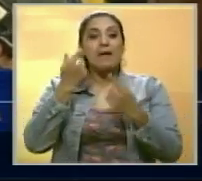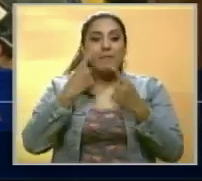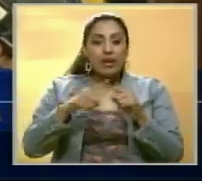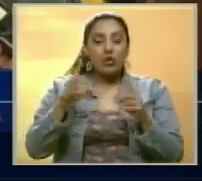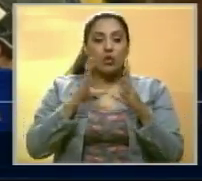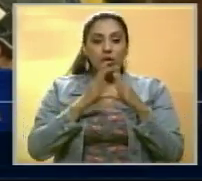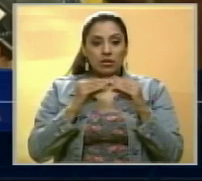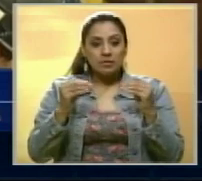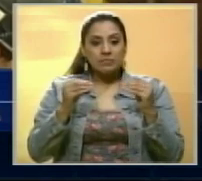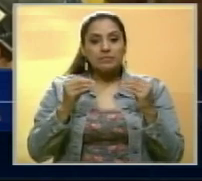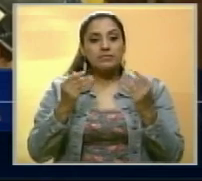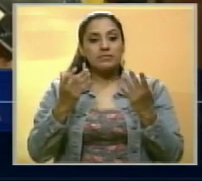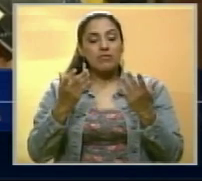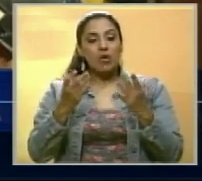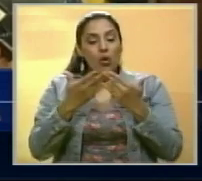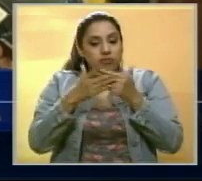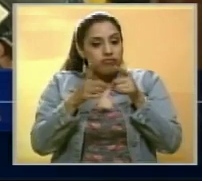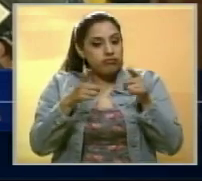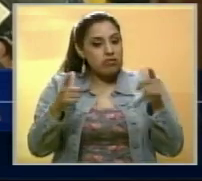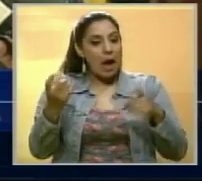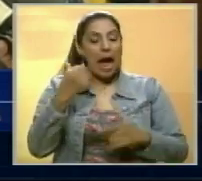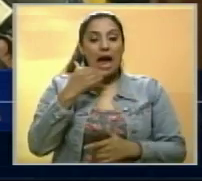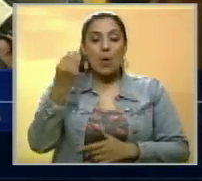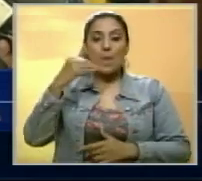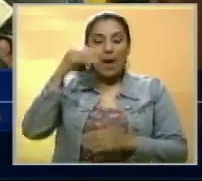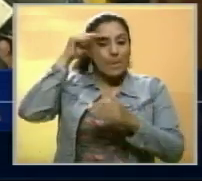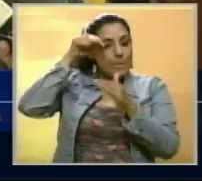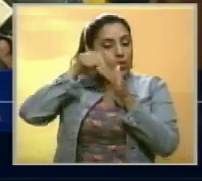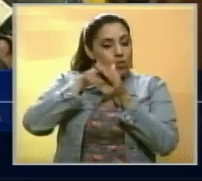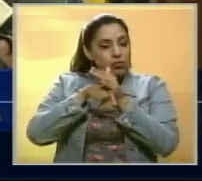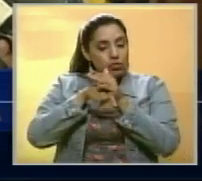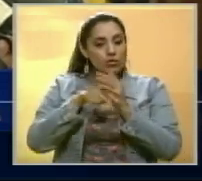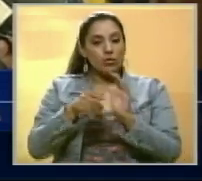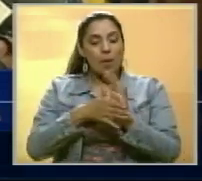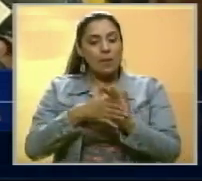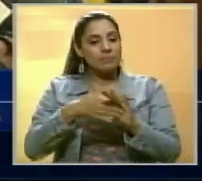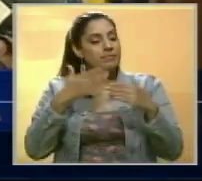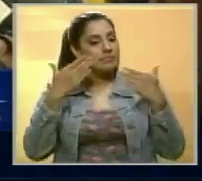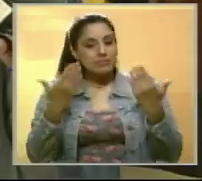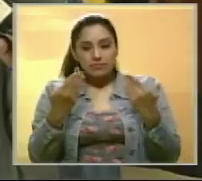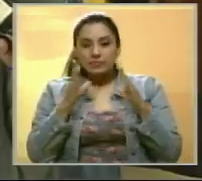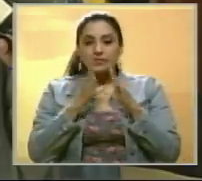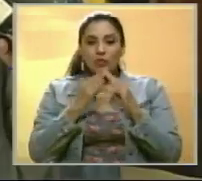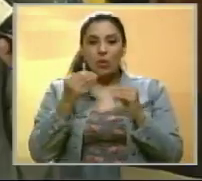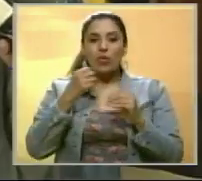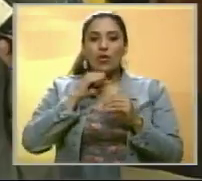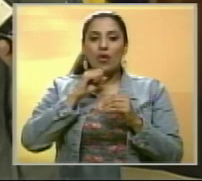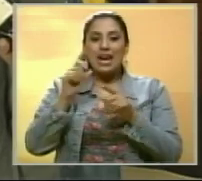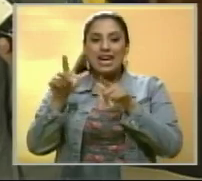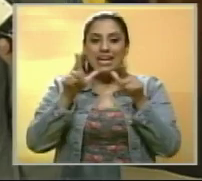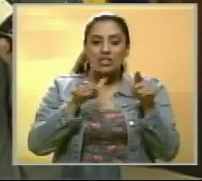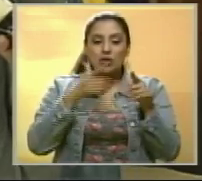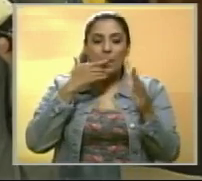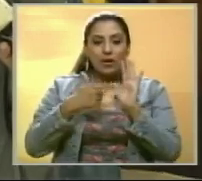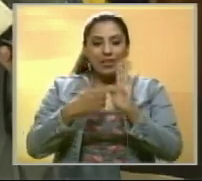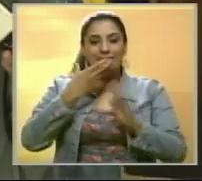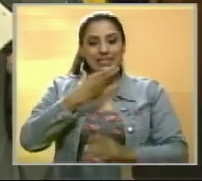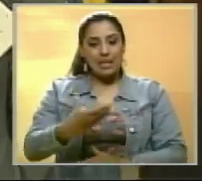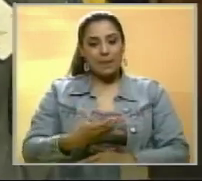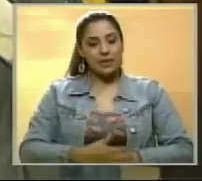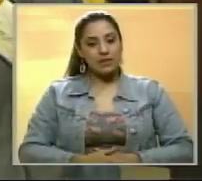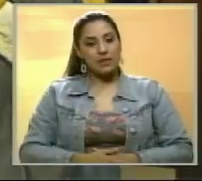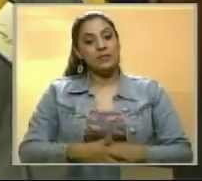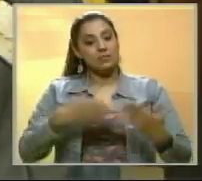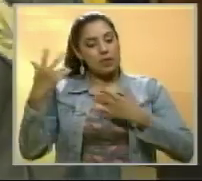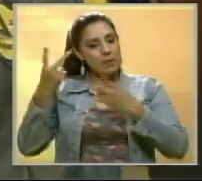que ampliar un poco, profundizar para que todo sea listo para diciembre.